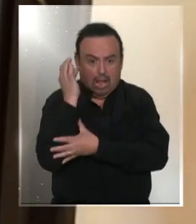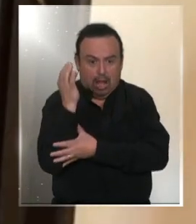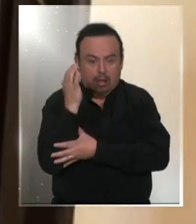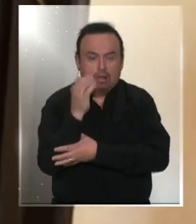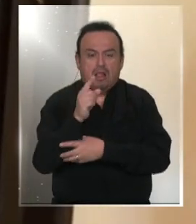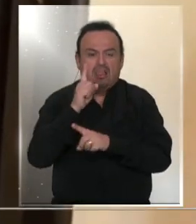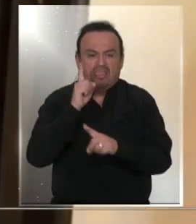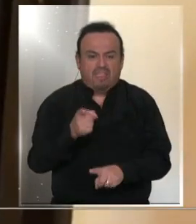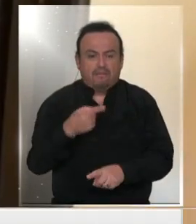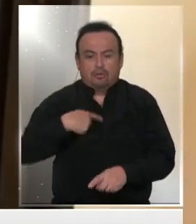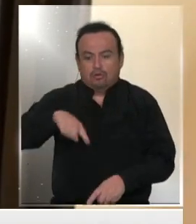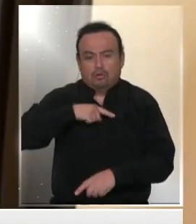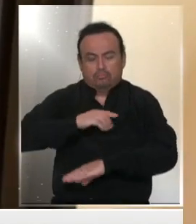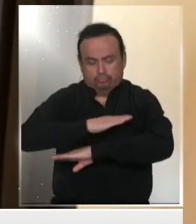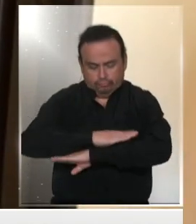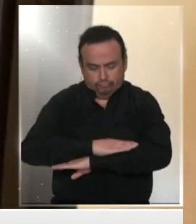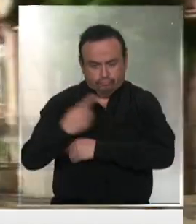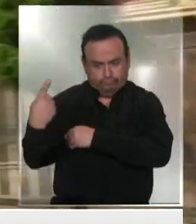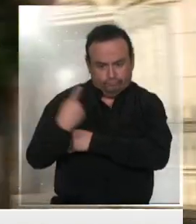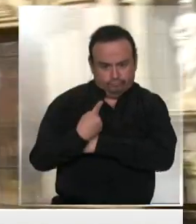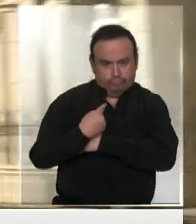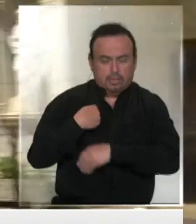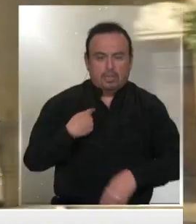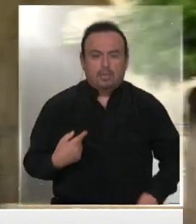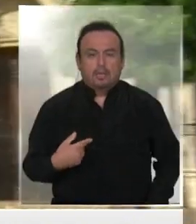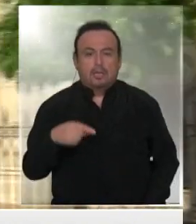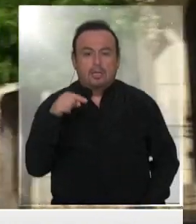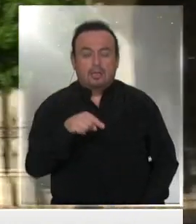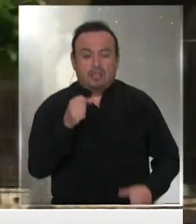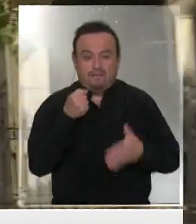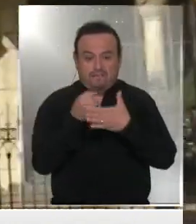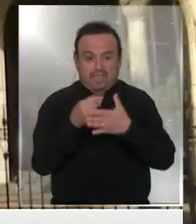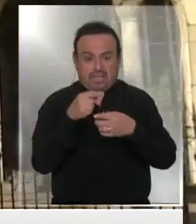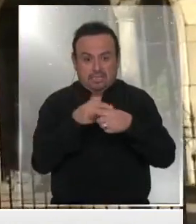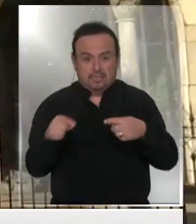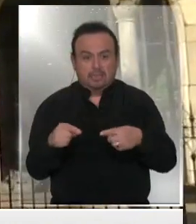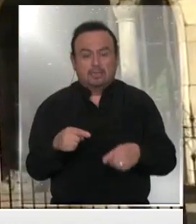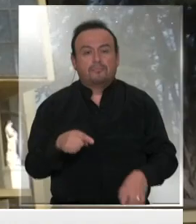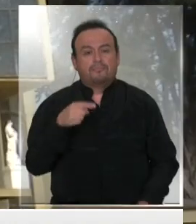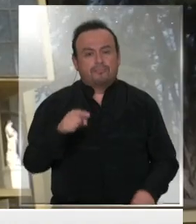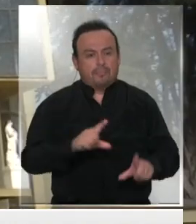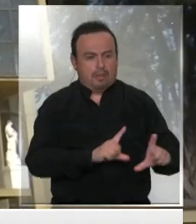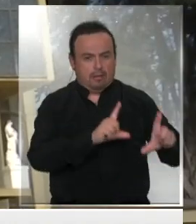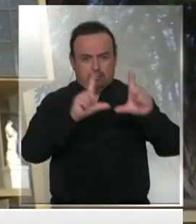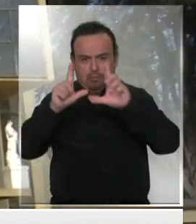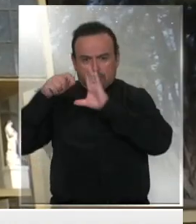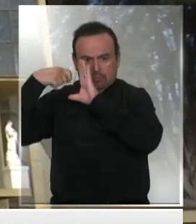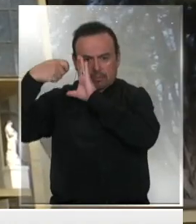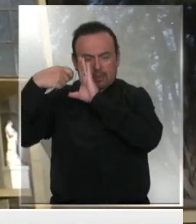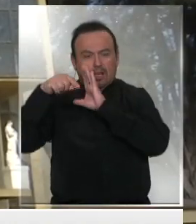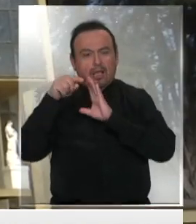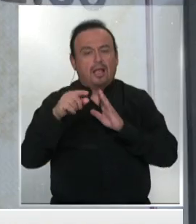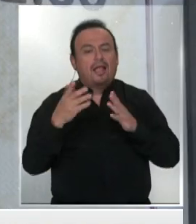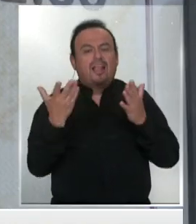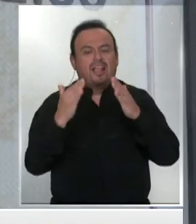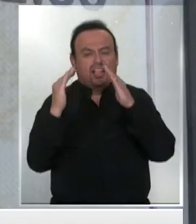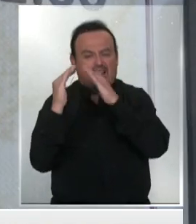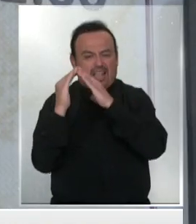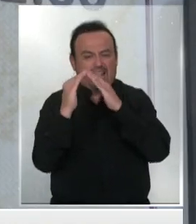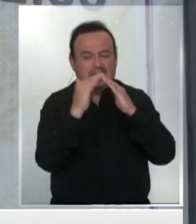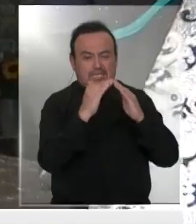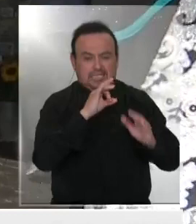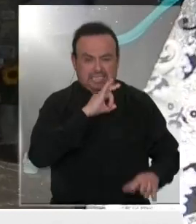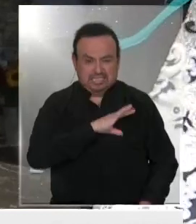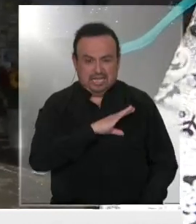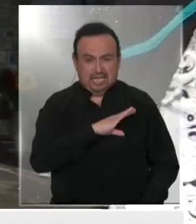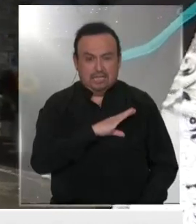las disposiciones de la autoridad sanitaria. De hecho, este fin de semana así lucía la mayoría de los templos e iglesias en Chile.